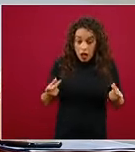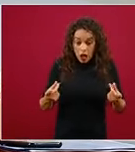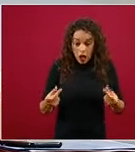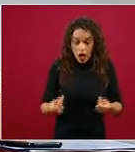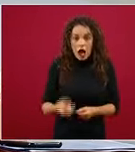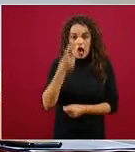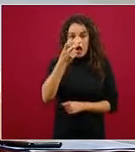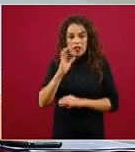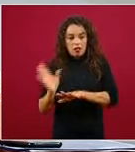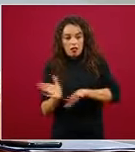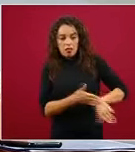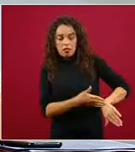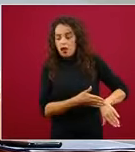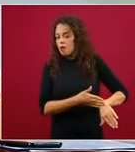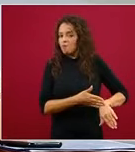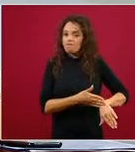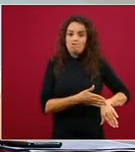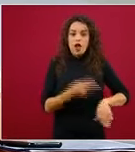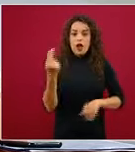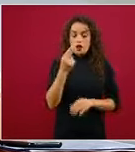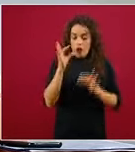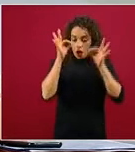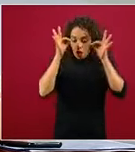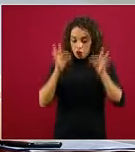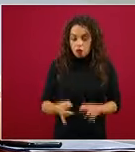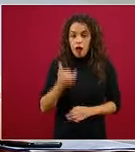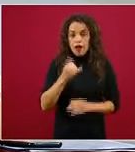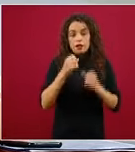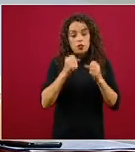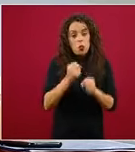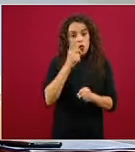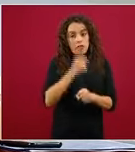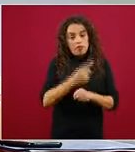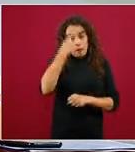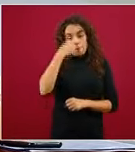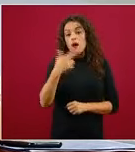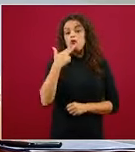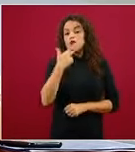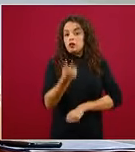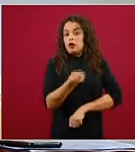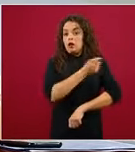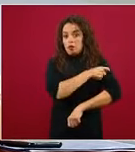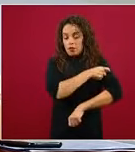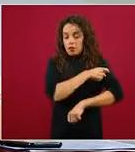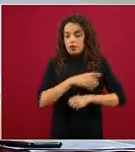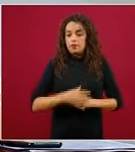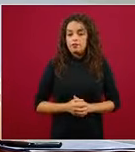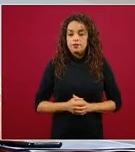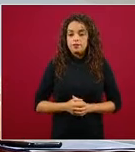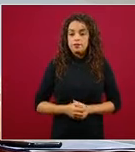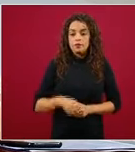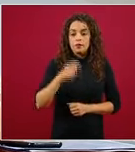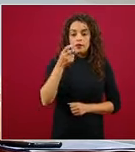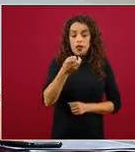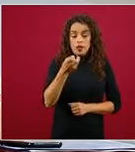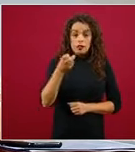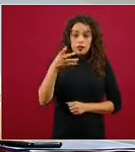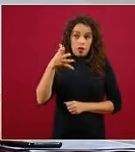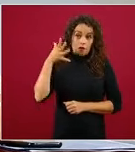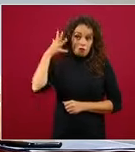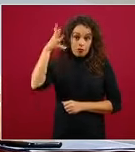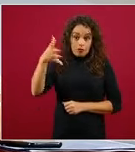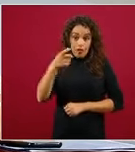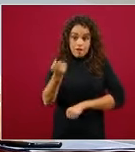eso, seguridad y eficacia. Se desconoce la duración potencial de la inmunidad de la futura vacuna y si una